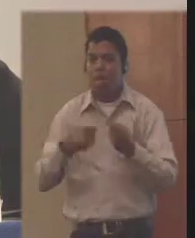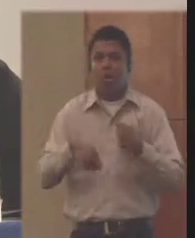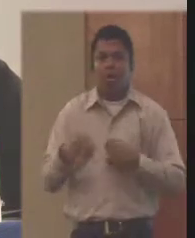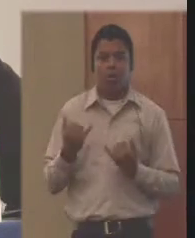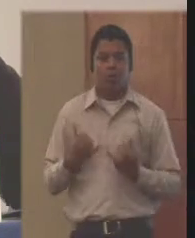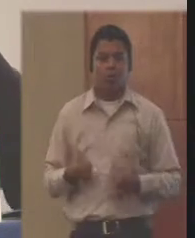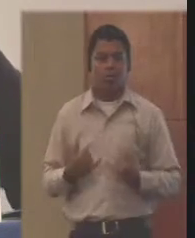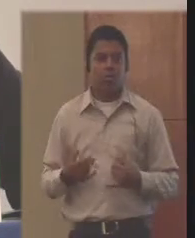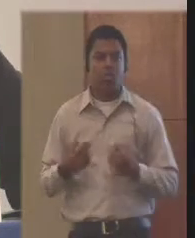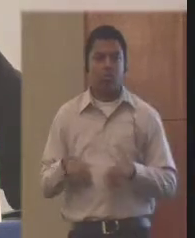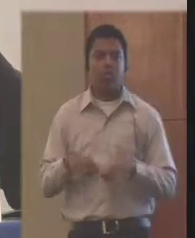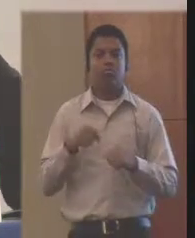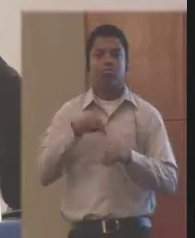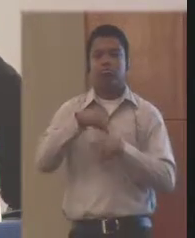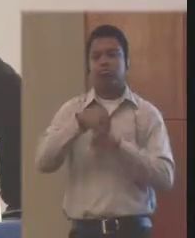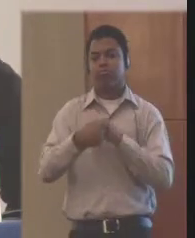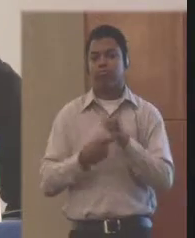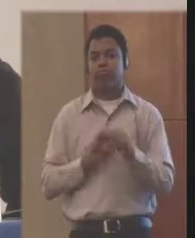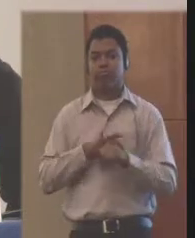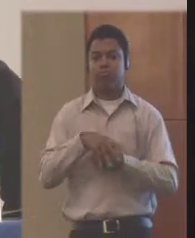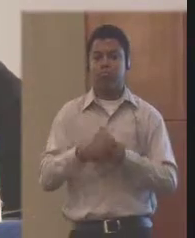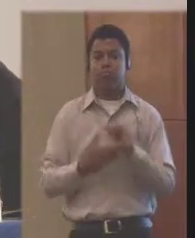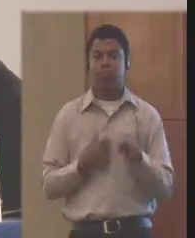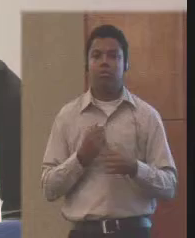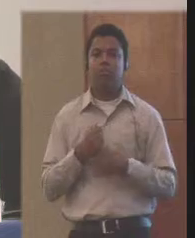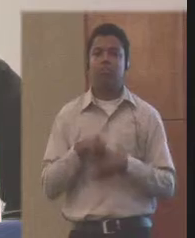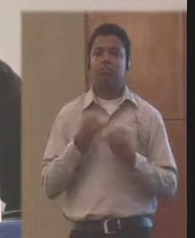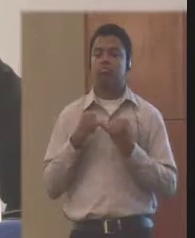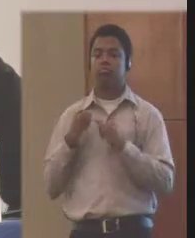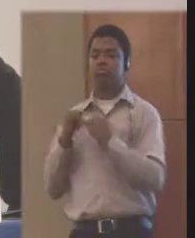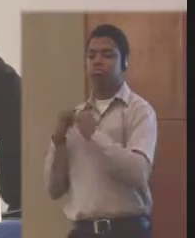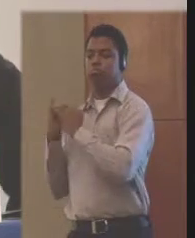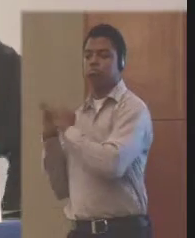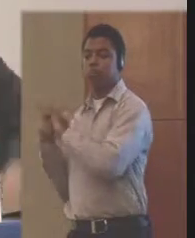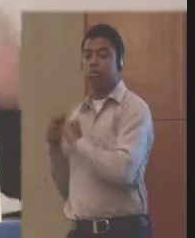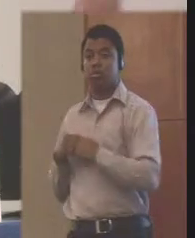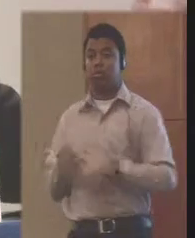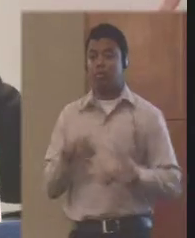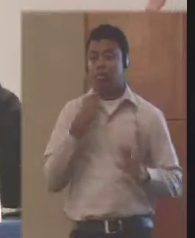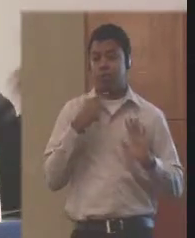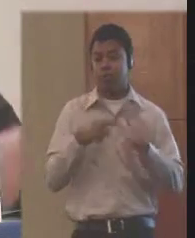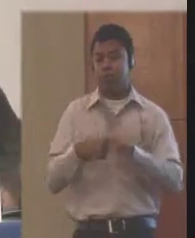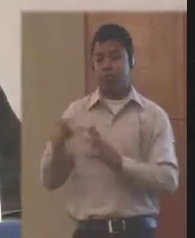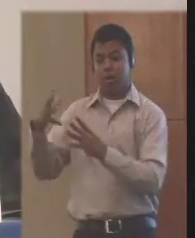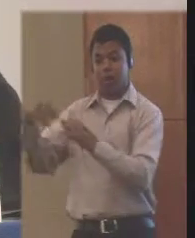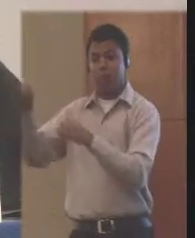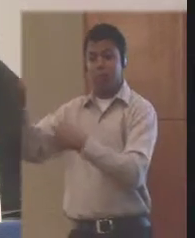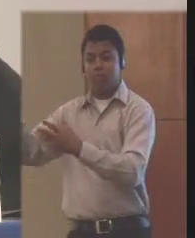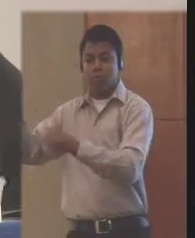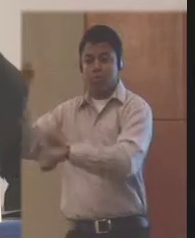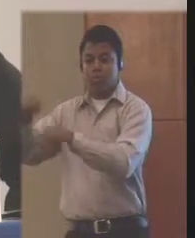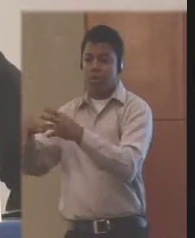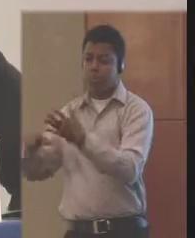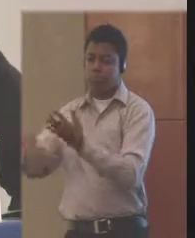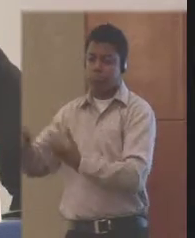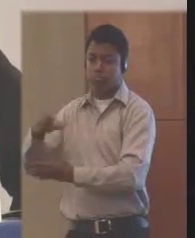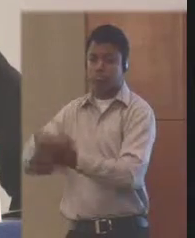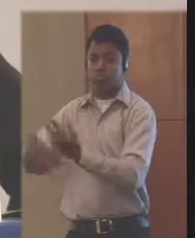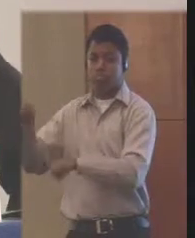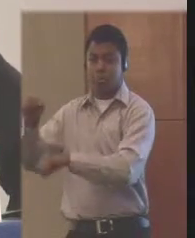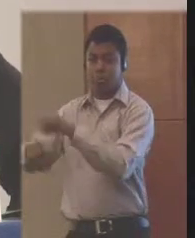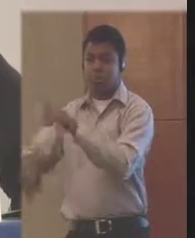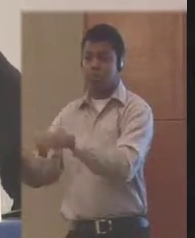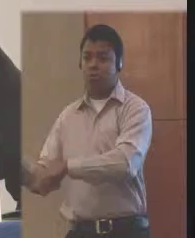la interdependencia, en donde un efecto que sucede en Japón puede impactar perfectamente a un país totalmente distante en